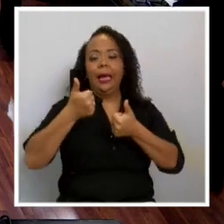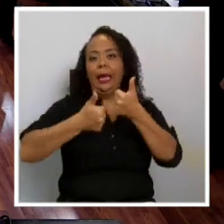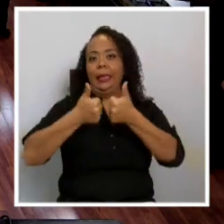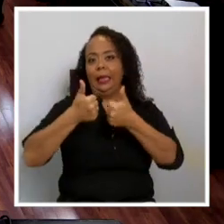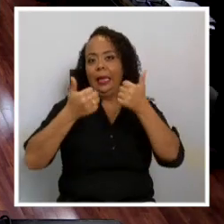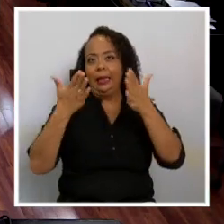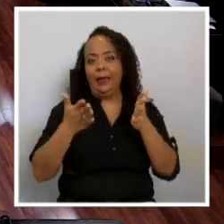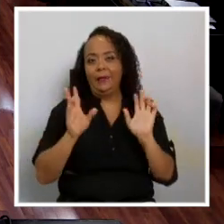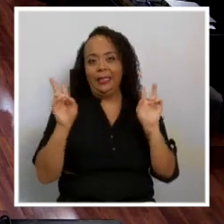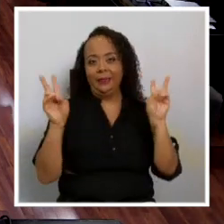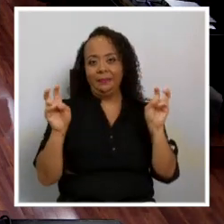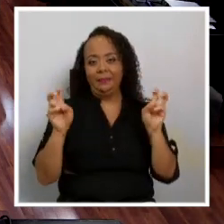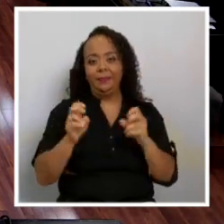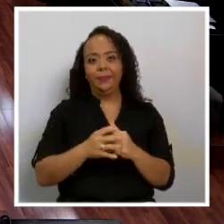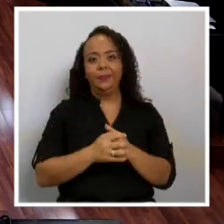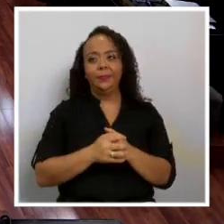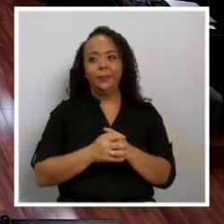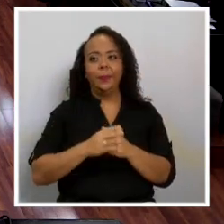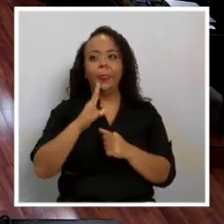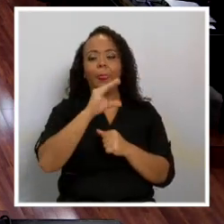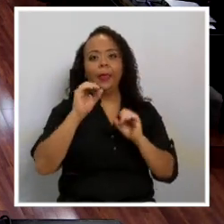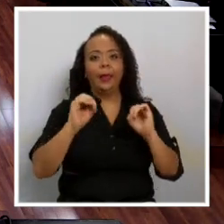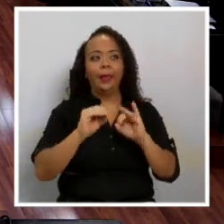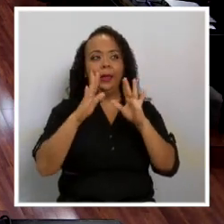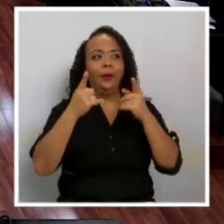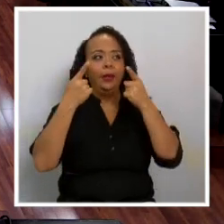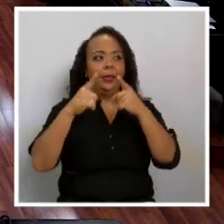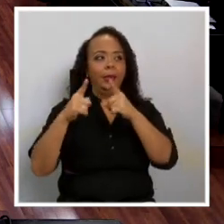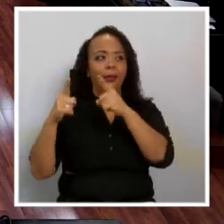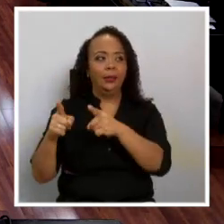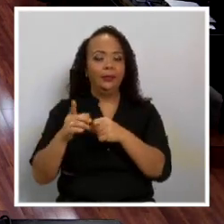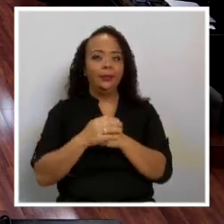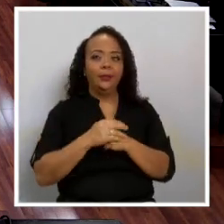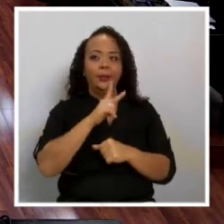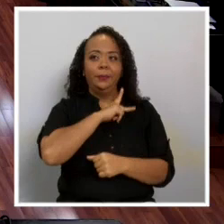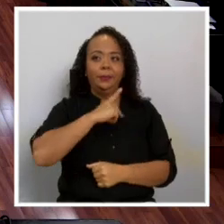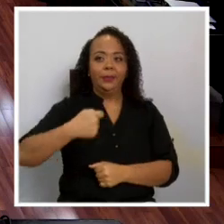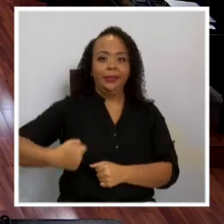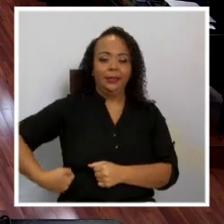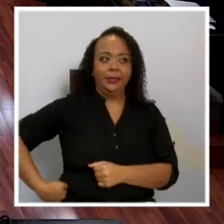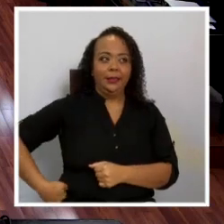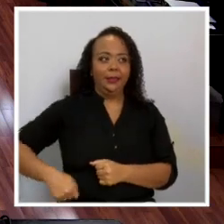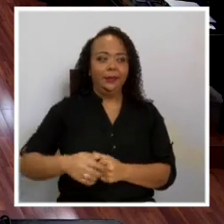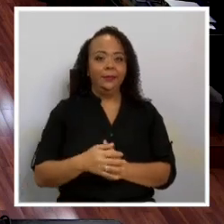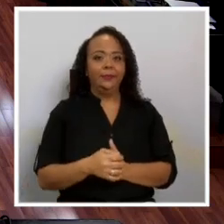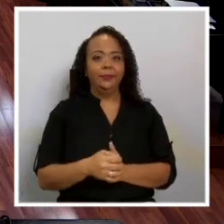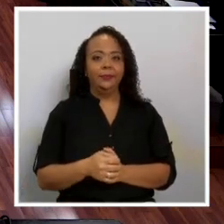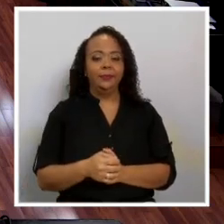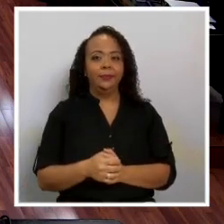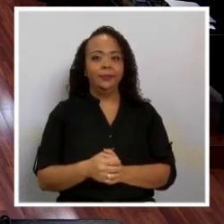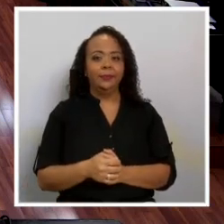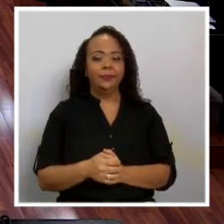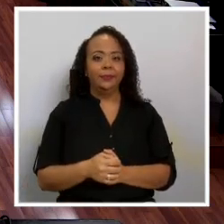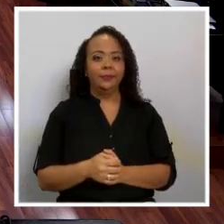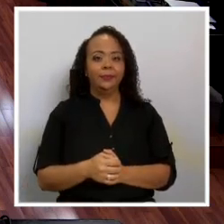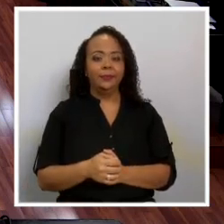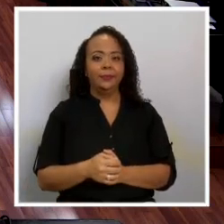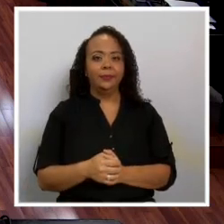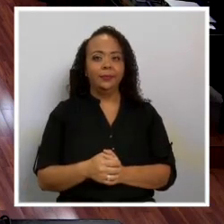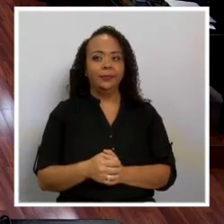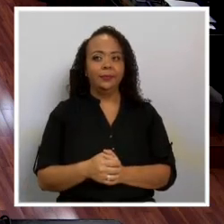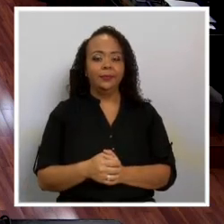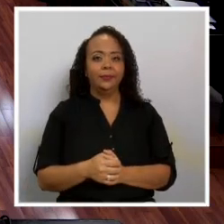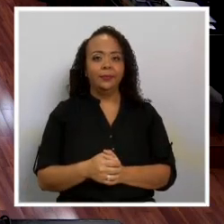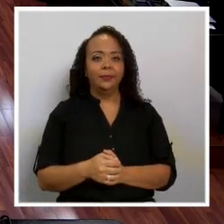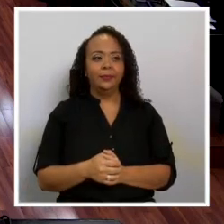candidateables. Sí, y por supuesto que en el caso del señor presidente electo, en ejercicio pronto de